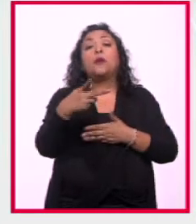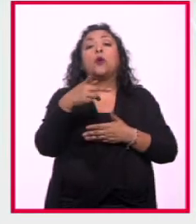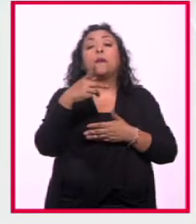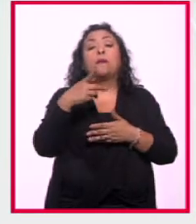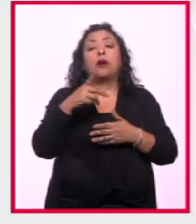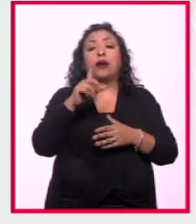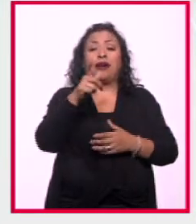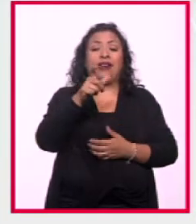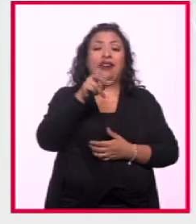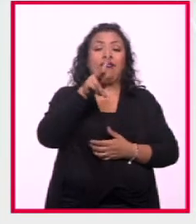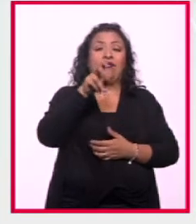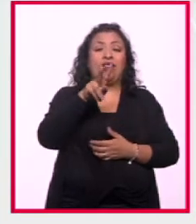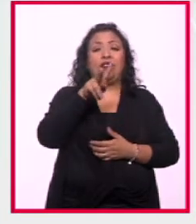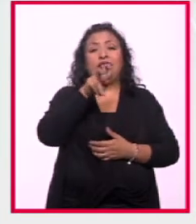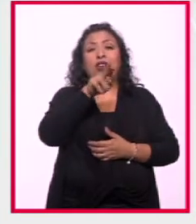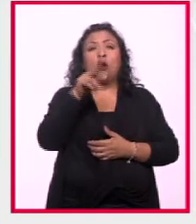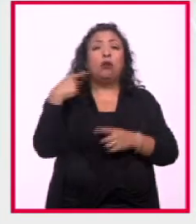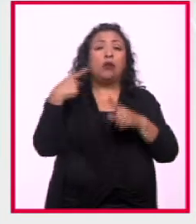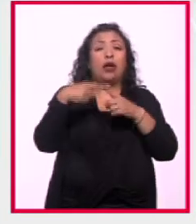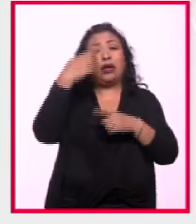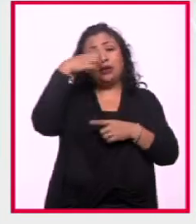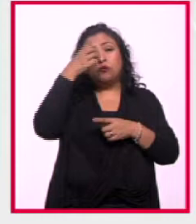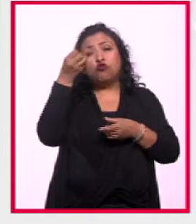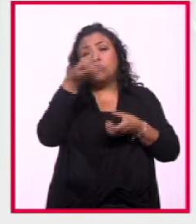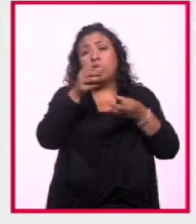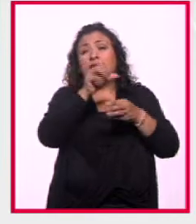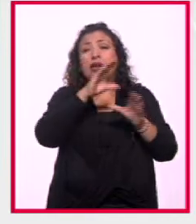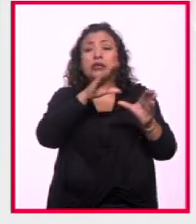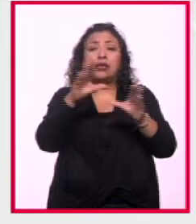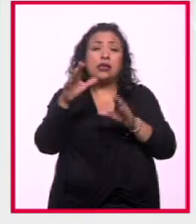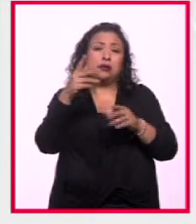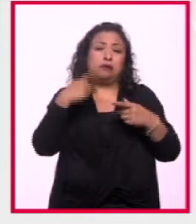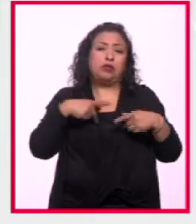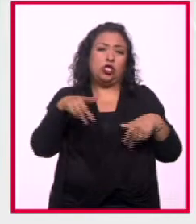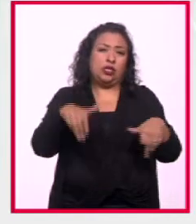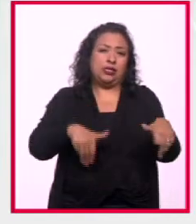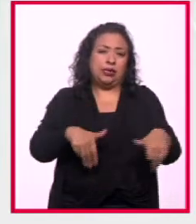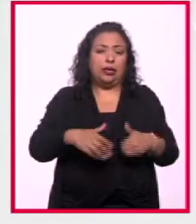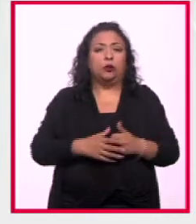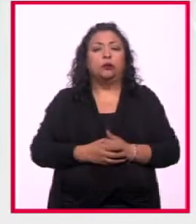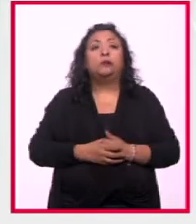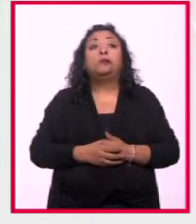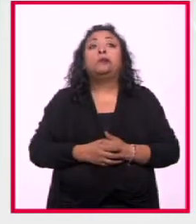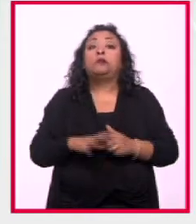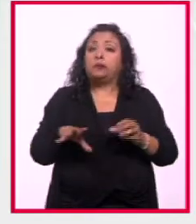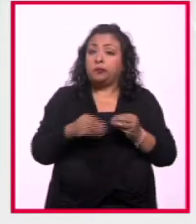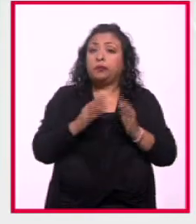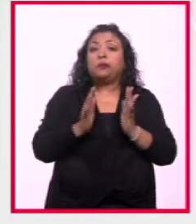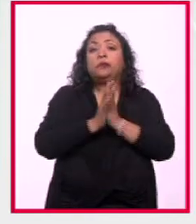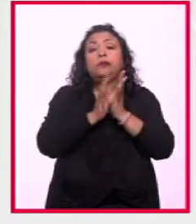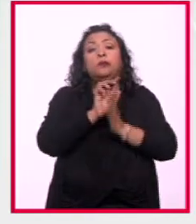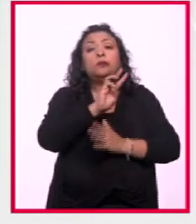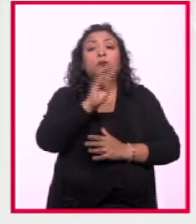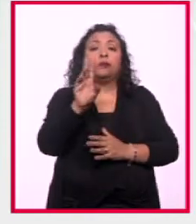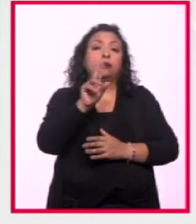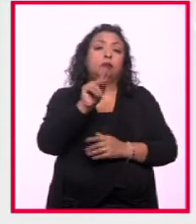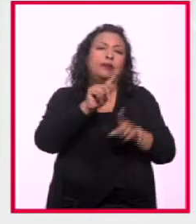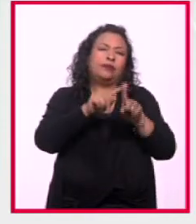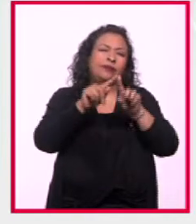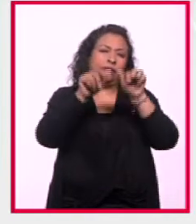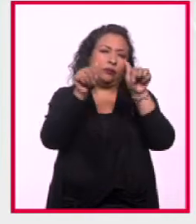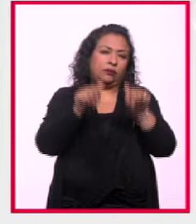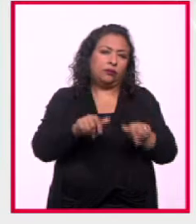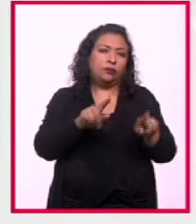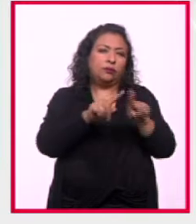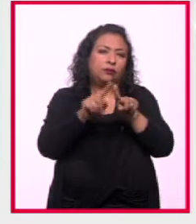javier villaurrutia por su trayectoria y contribución a la formación de teatristas ha colaborado en más de 380 obras